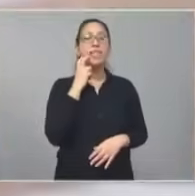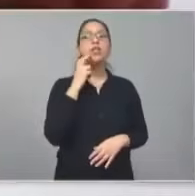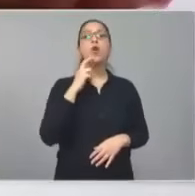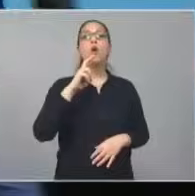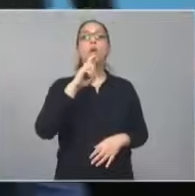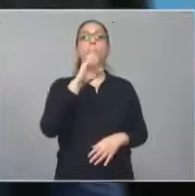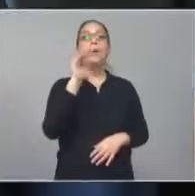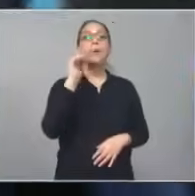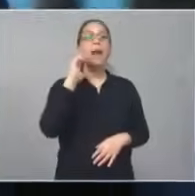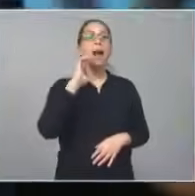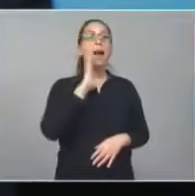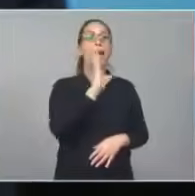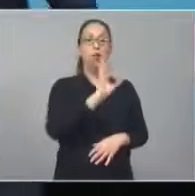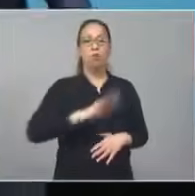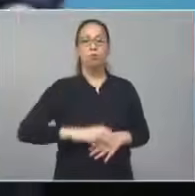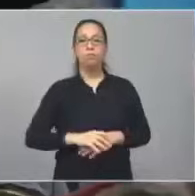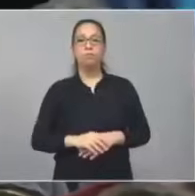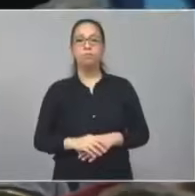Bragado. Bien.